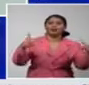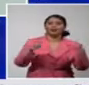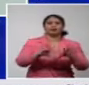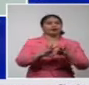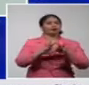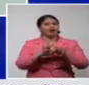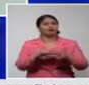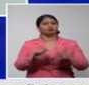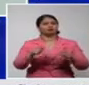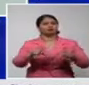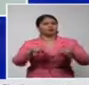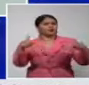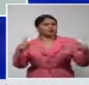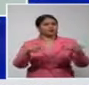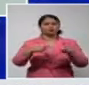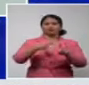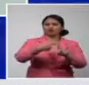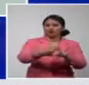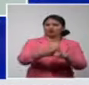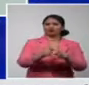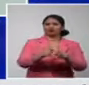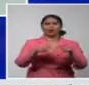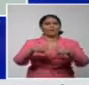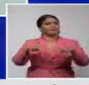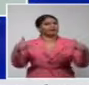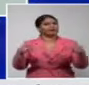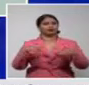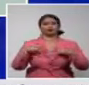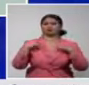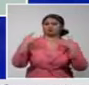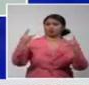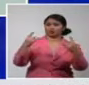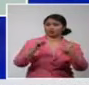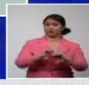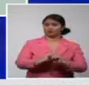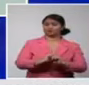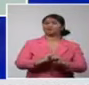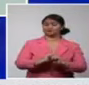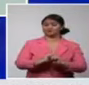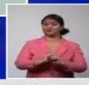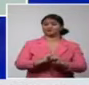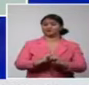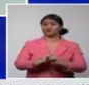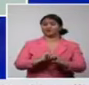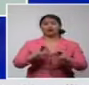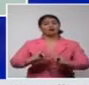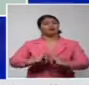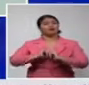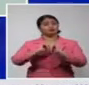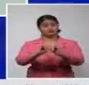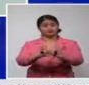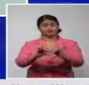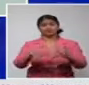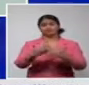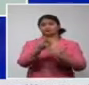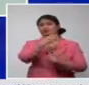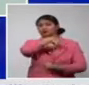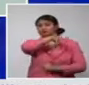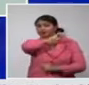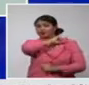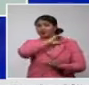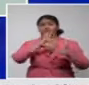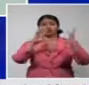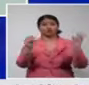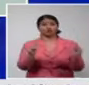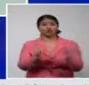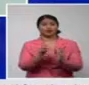cifra más alta, 70. Ya hasta el día de ayer, pues ya tenemos 18